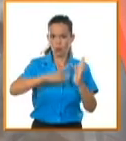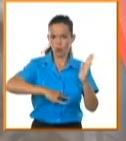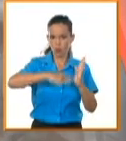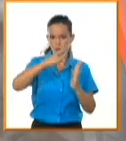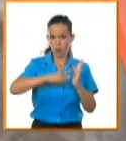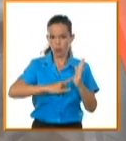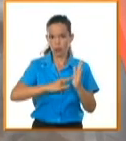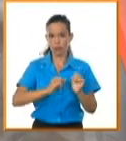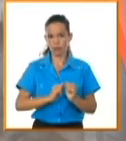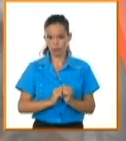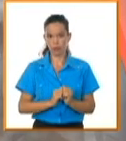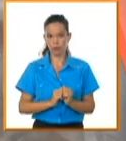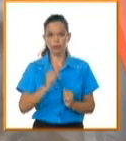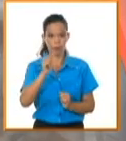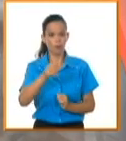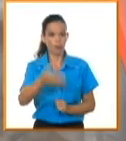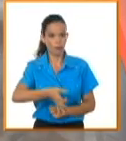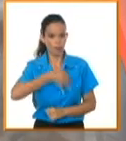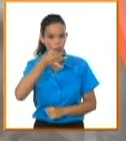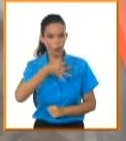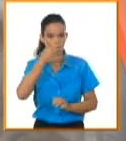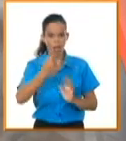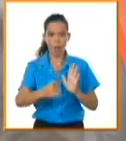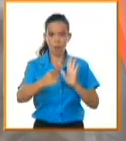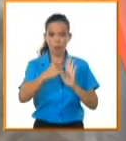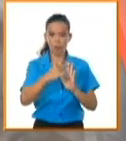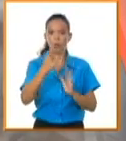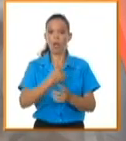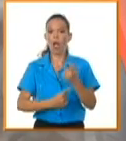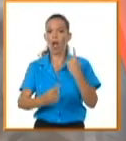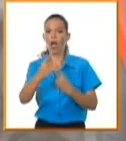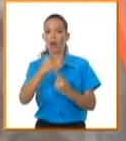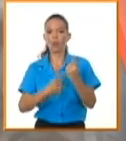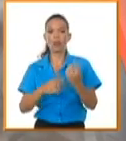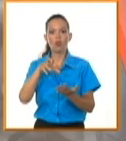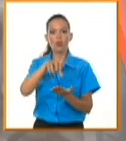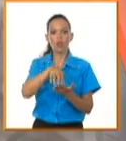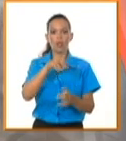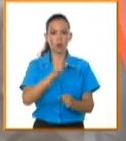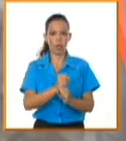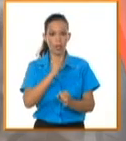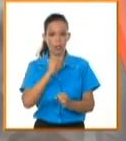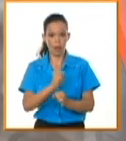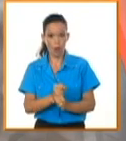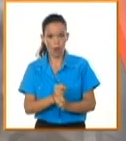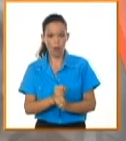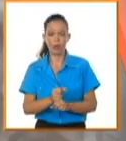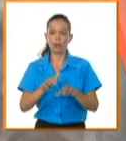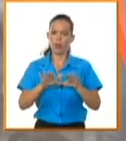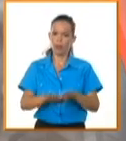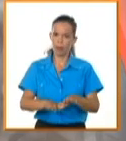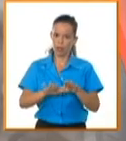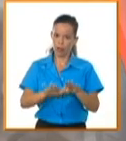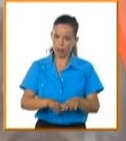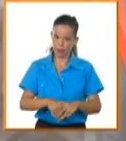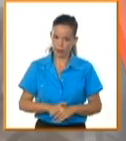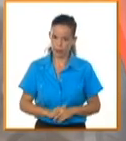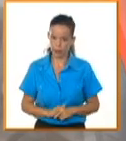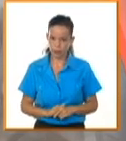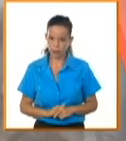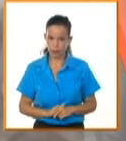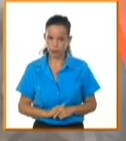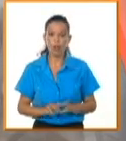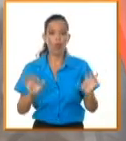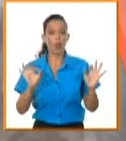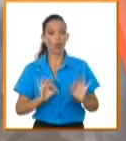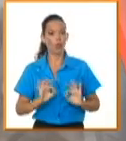en ese punto También tenemos entidades que no dan el paso que se espera es decir no no tienen creada